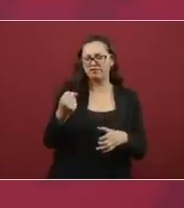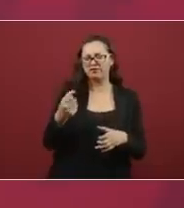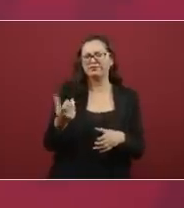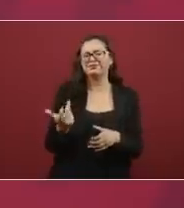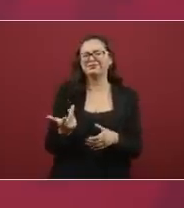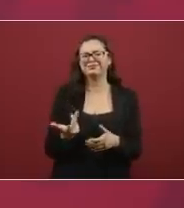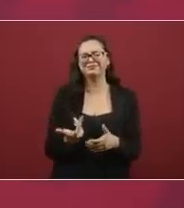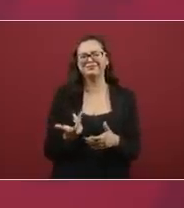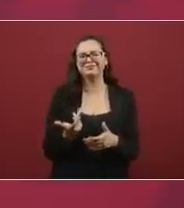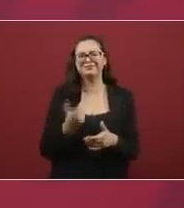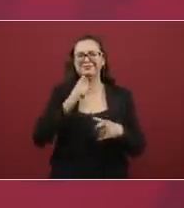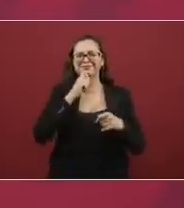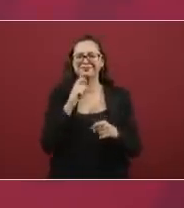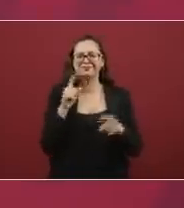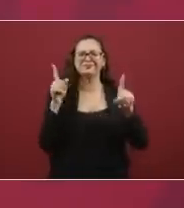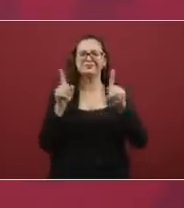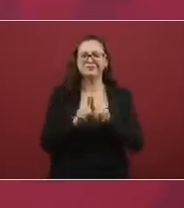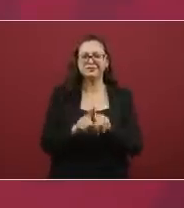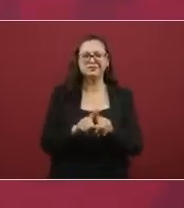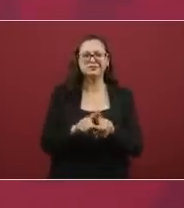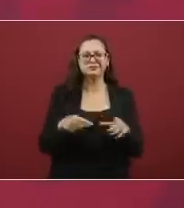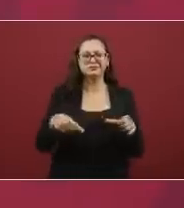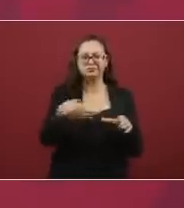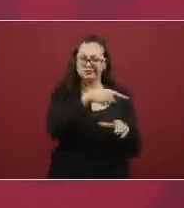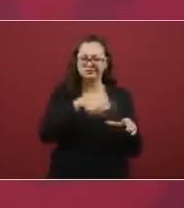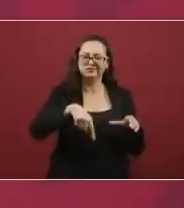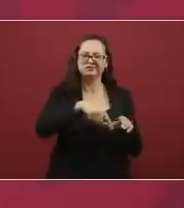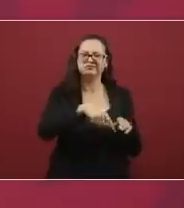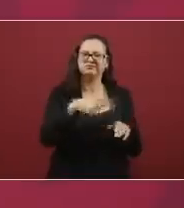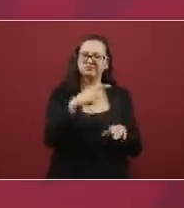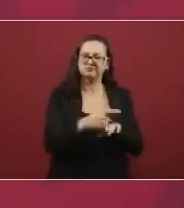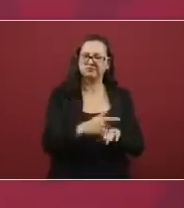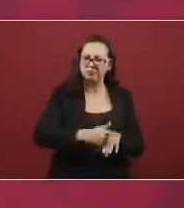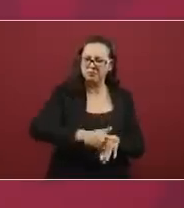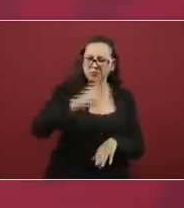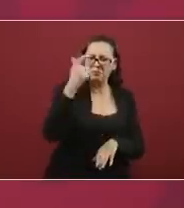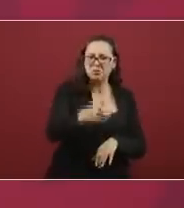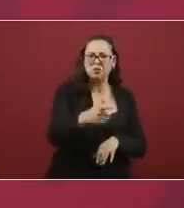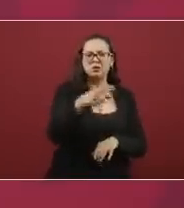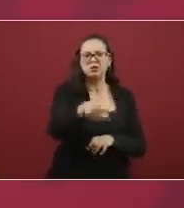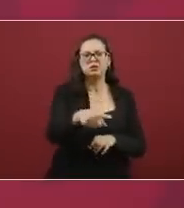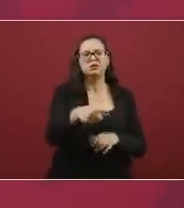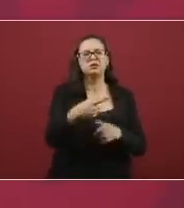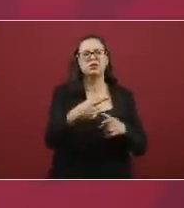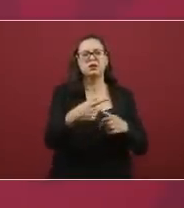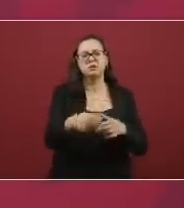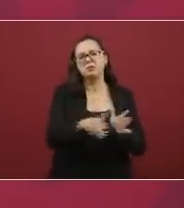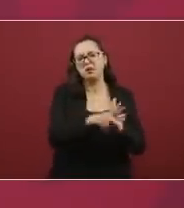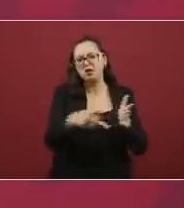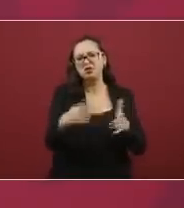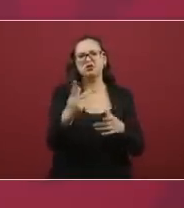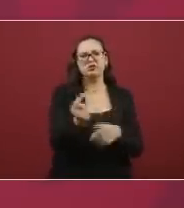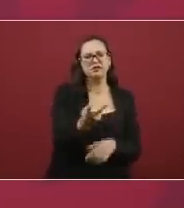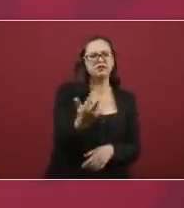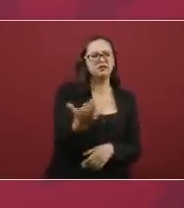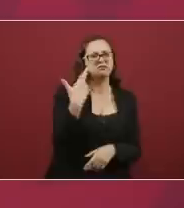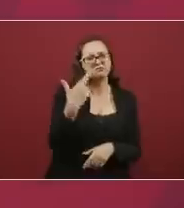hay incluso campañas pagadas en medios de información